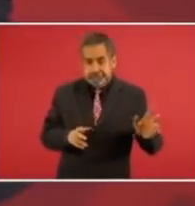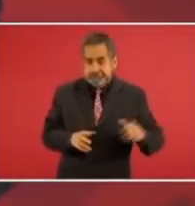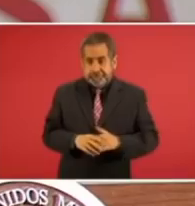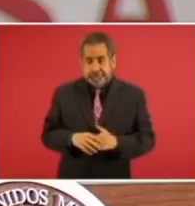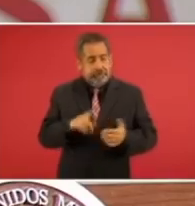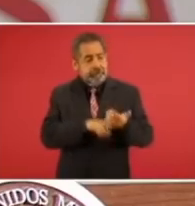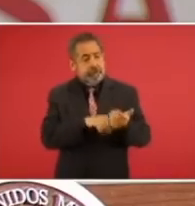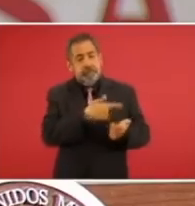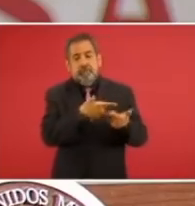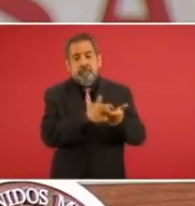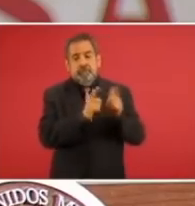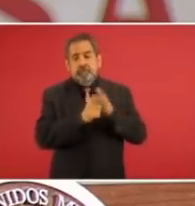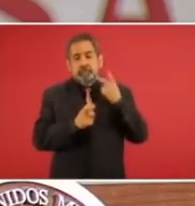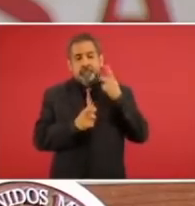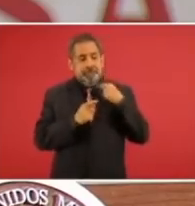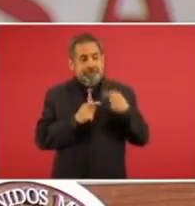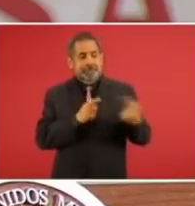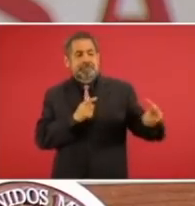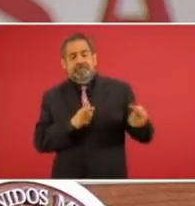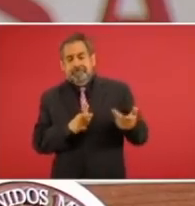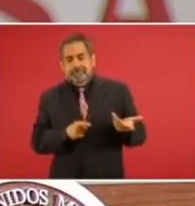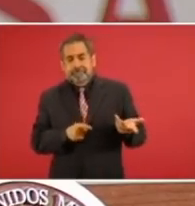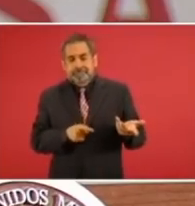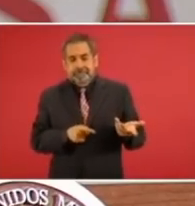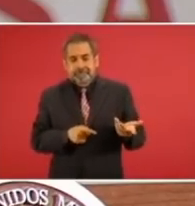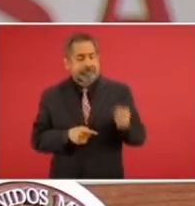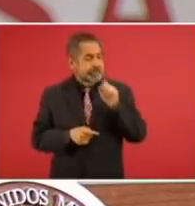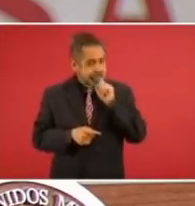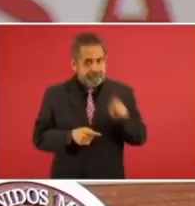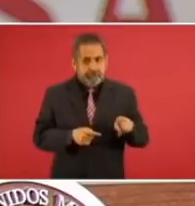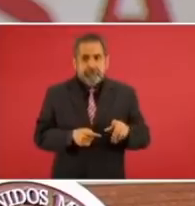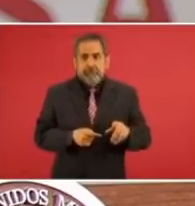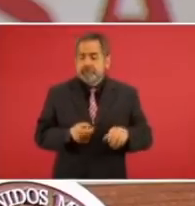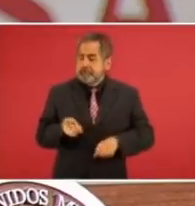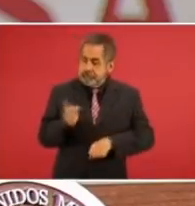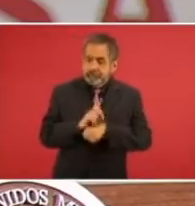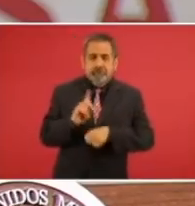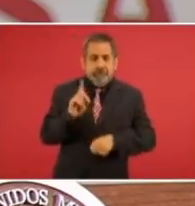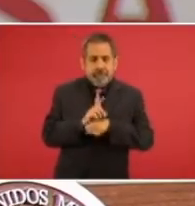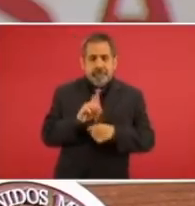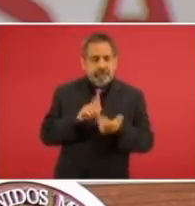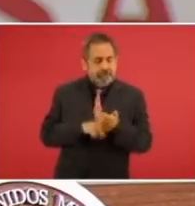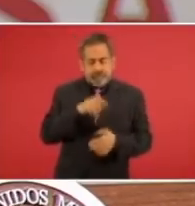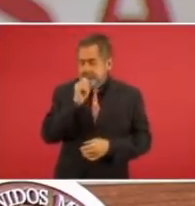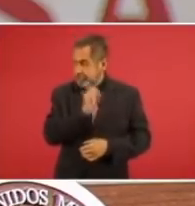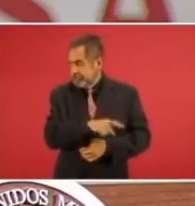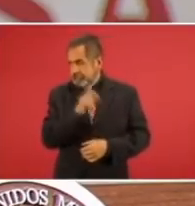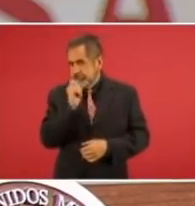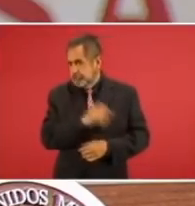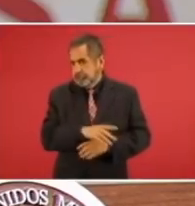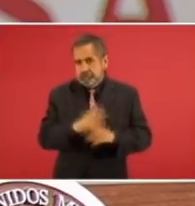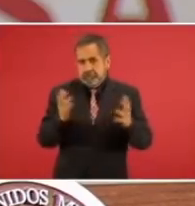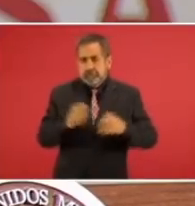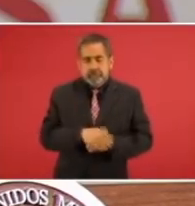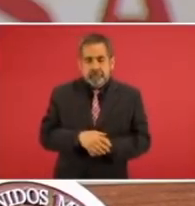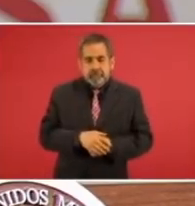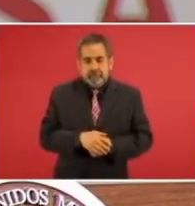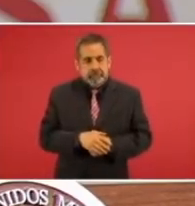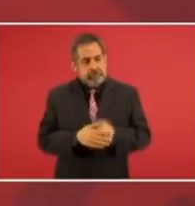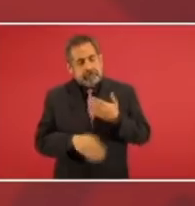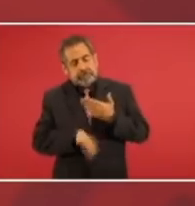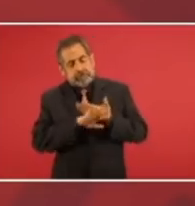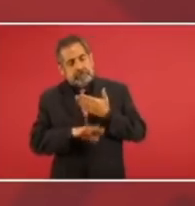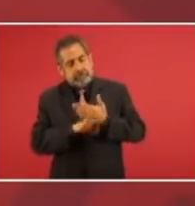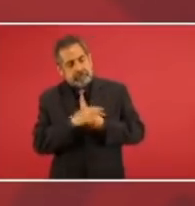de un partido conservador, que todos los días se dedica a estarnos